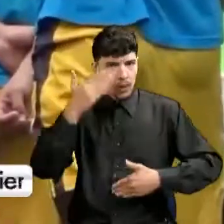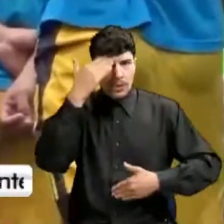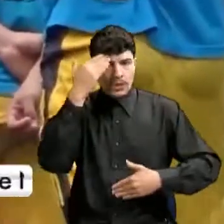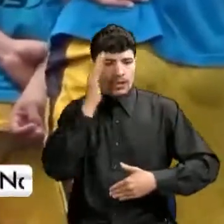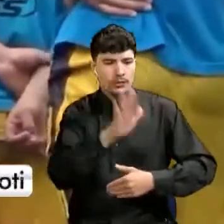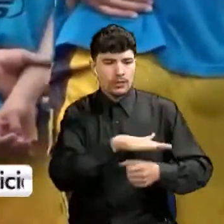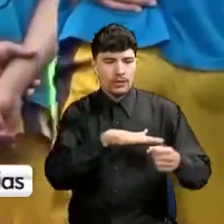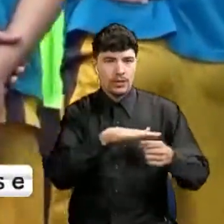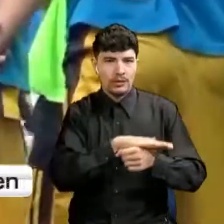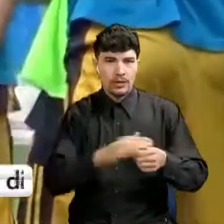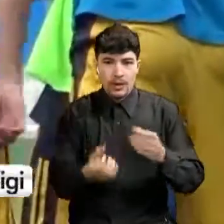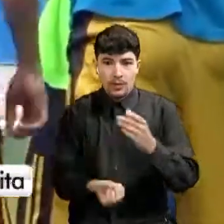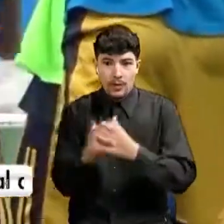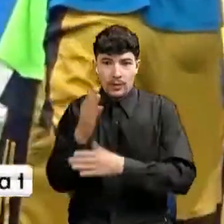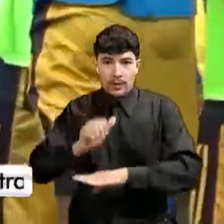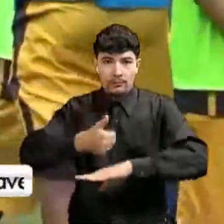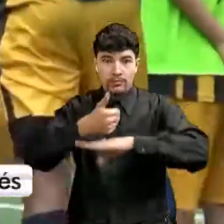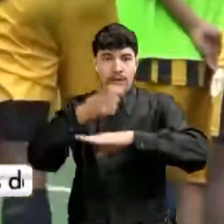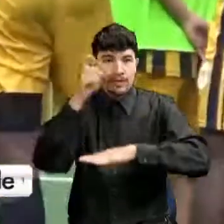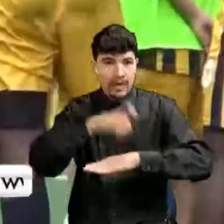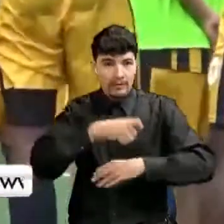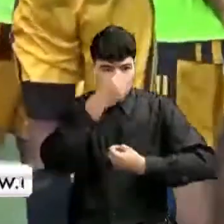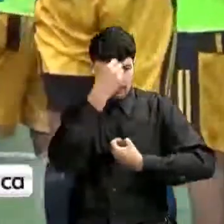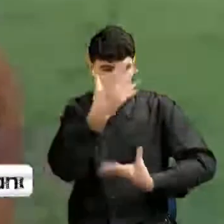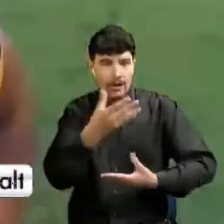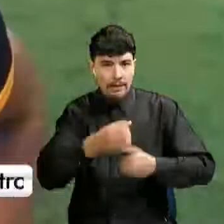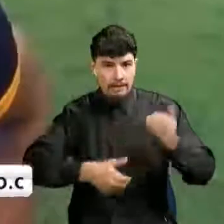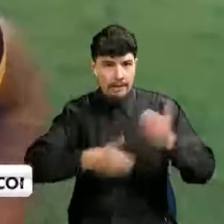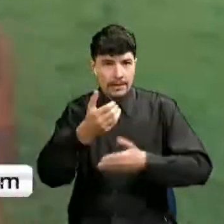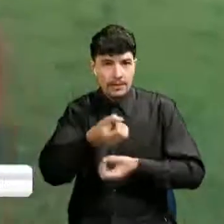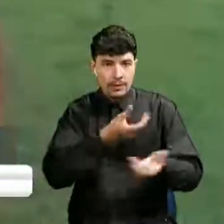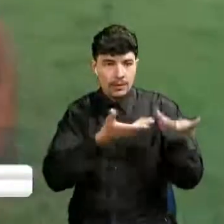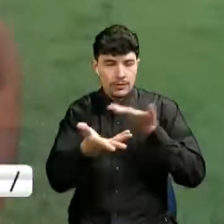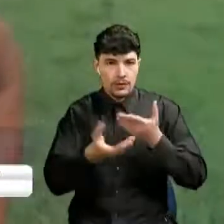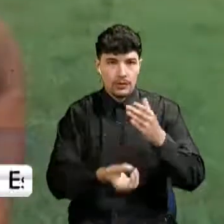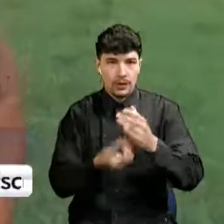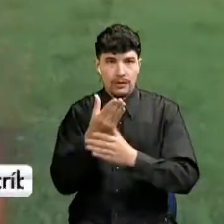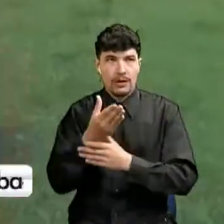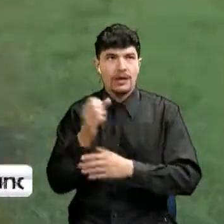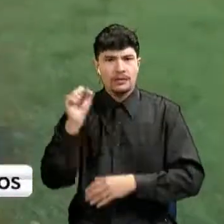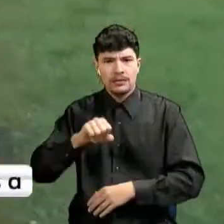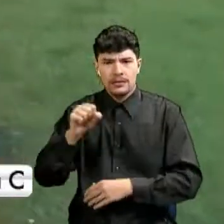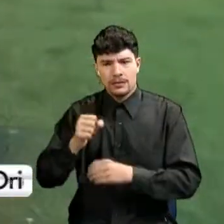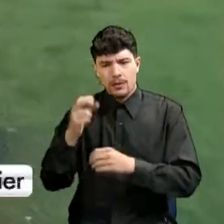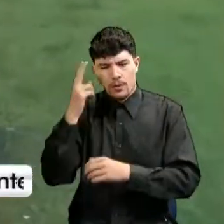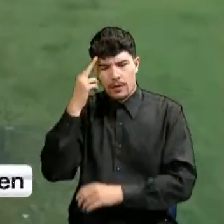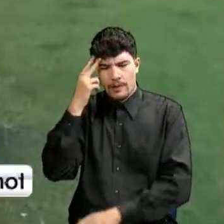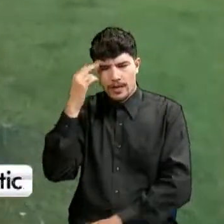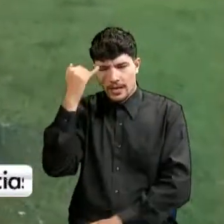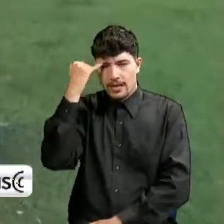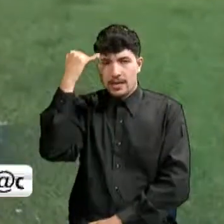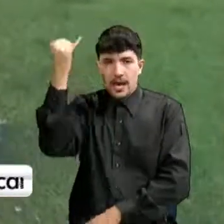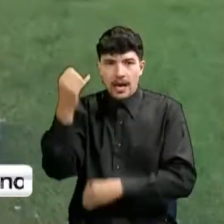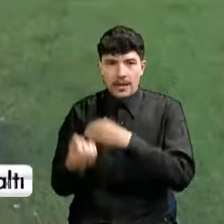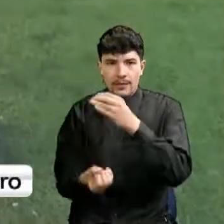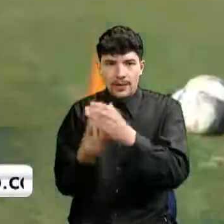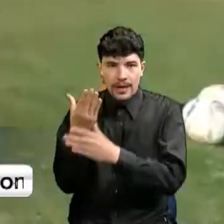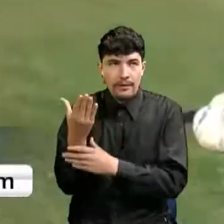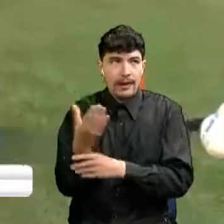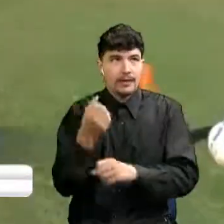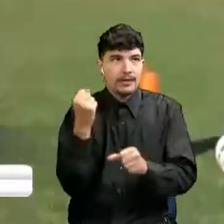y de que ante el nuevo timonel se deben empezar a mostrar condiciones obviamente son ideas nuevas son trabajos